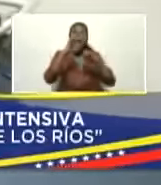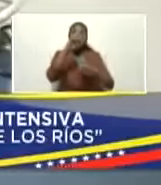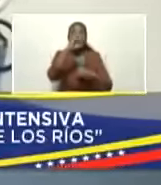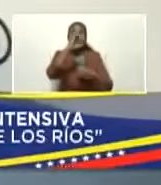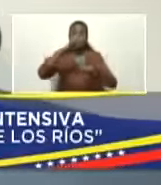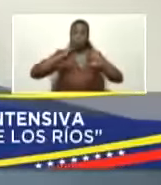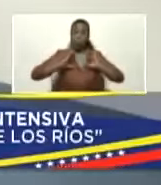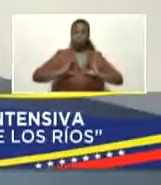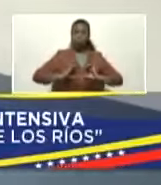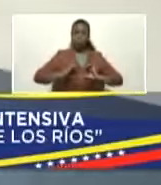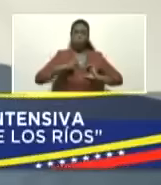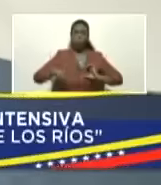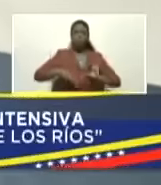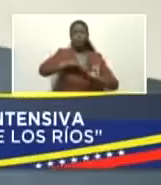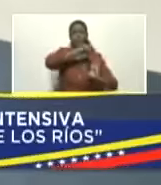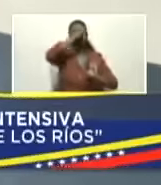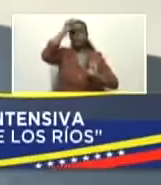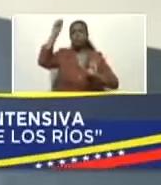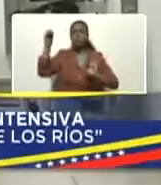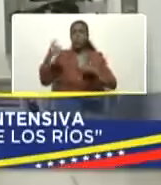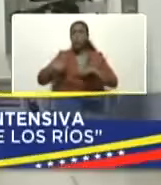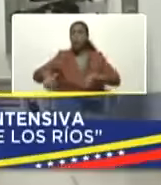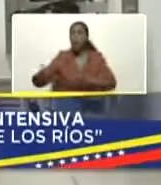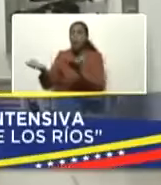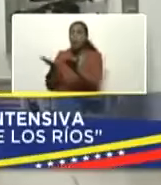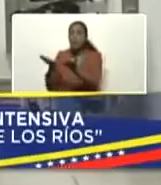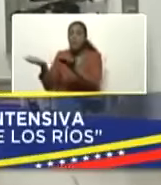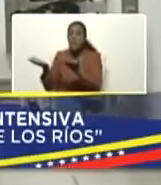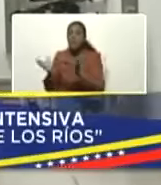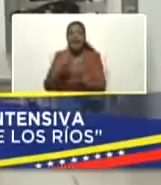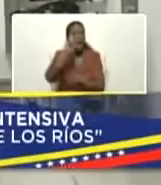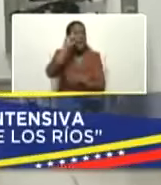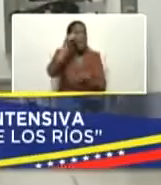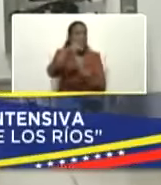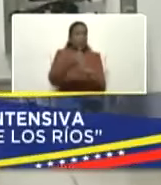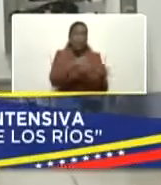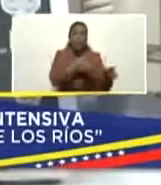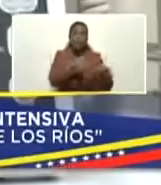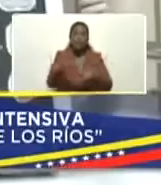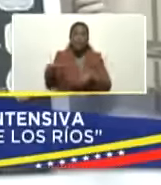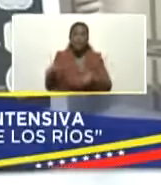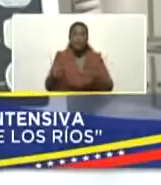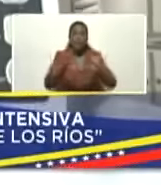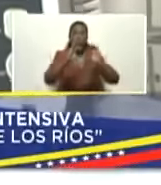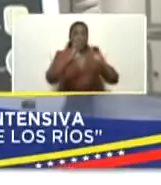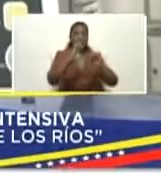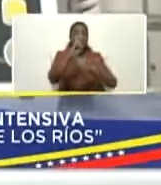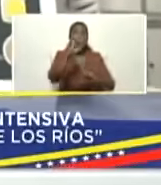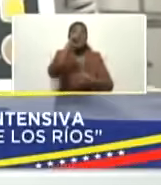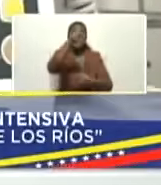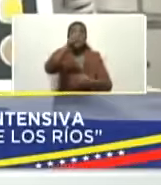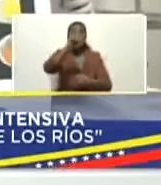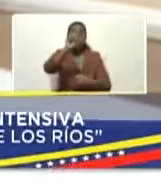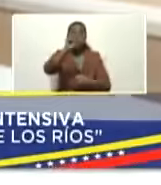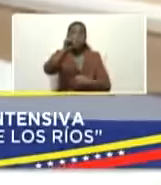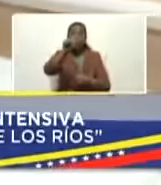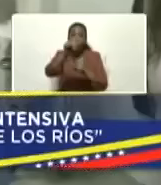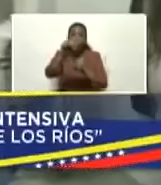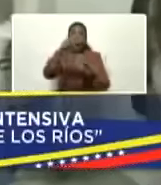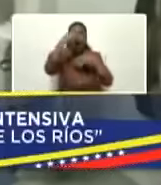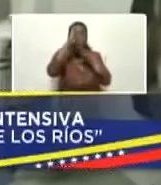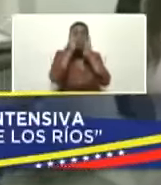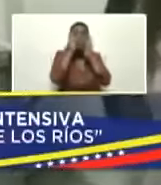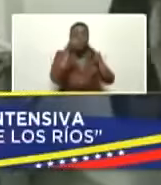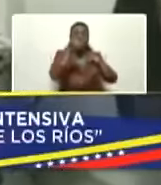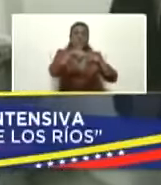Aquí nosotros no tenemos que llevar el paciente a ningún servicio, sino de manera inmediata. El paciente recibe lo que es la